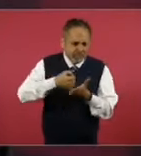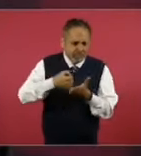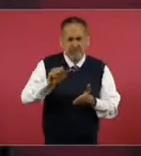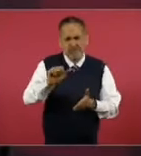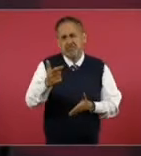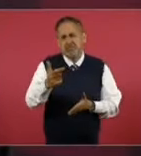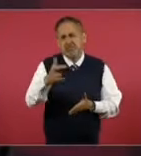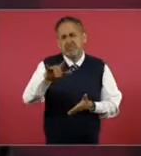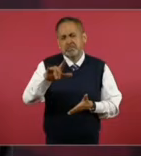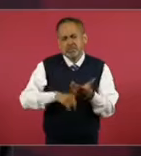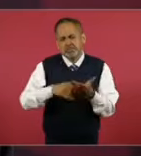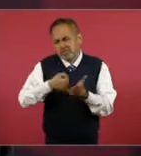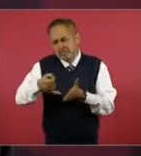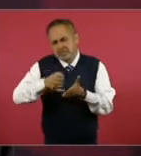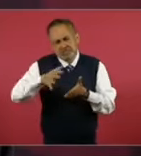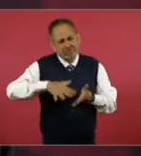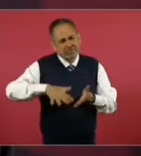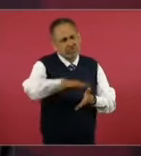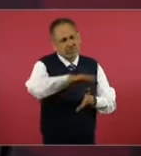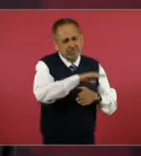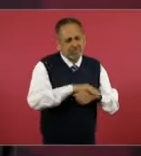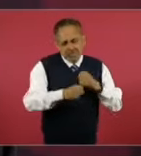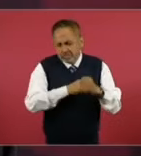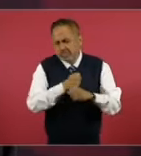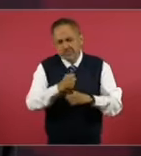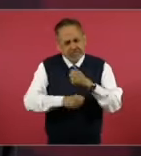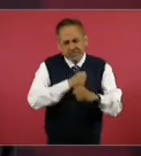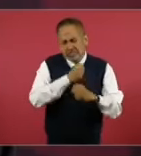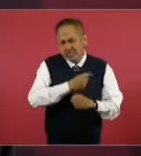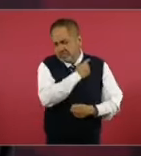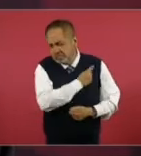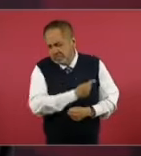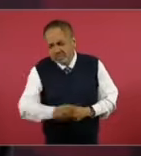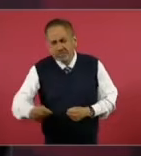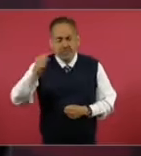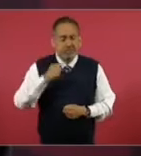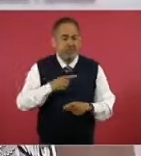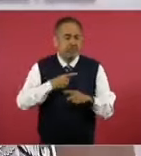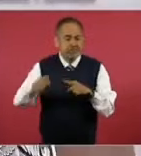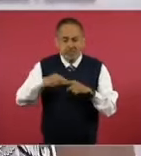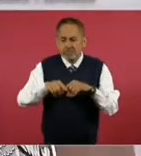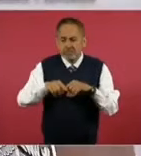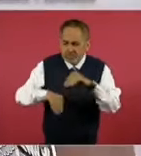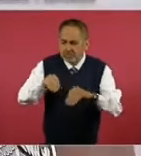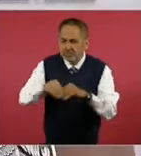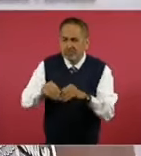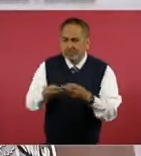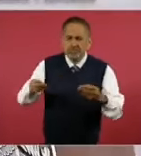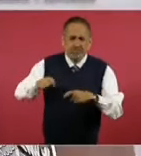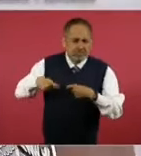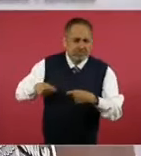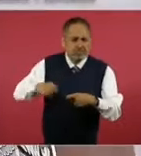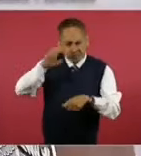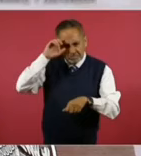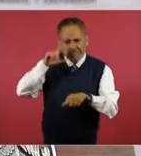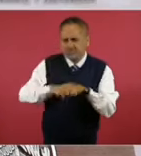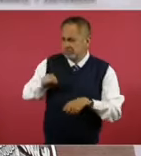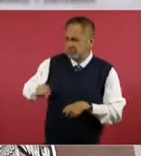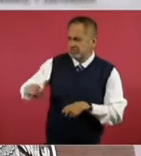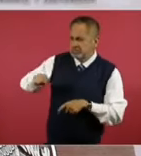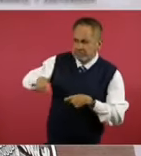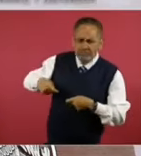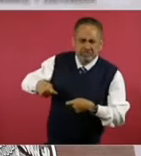siendo. En las civilizaciones que florecieron en nuestro territorio, las formas de producir y reproducir la vida, la cultura y la organización